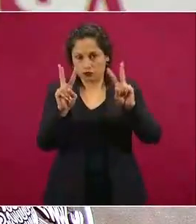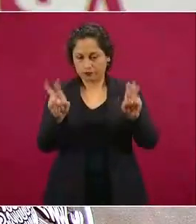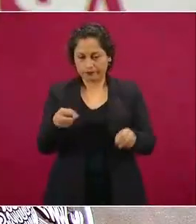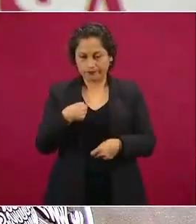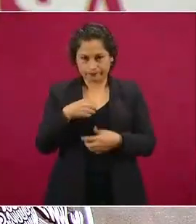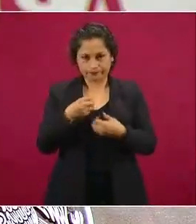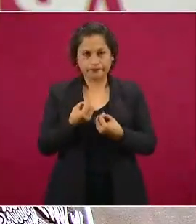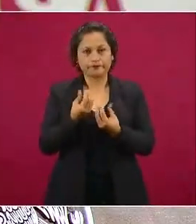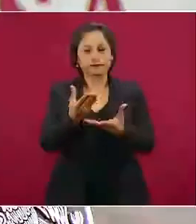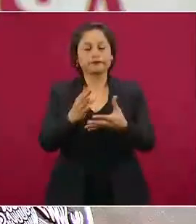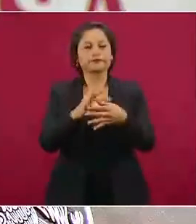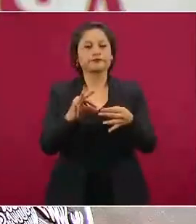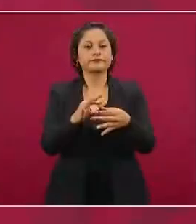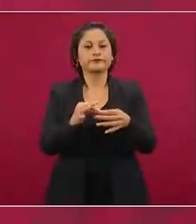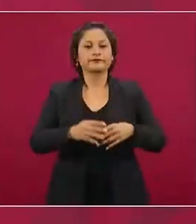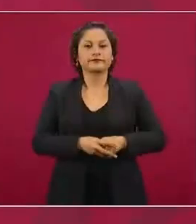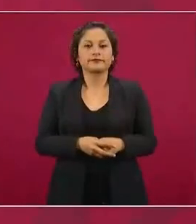así,